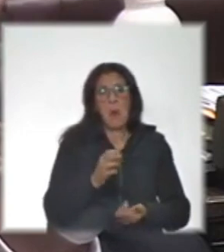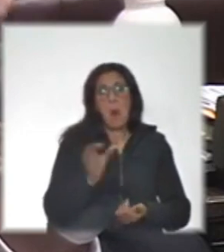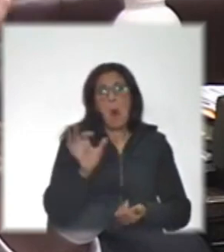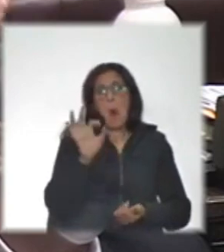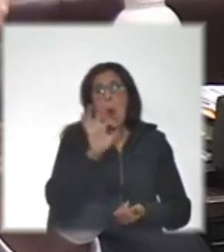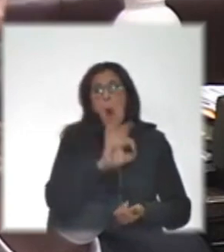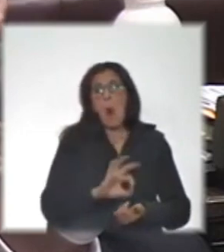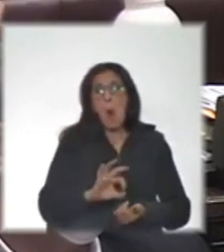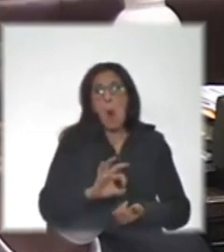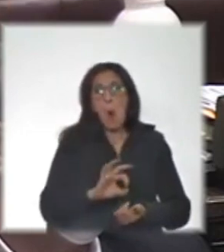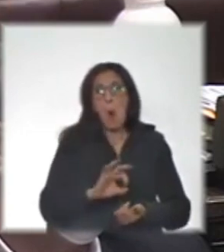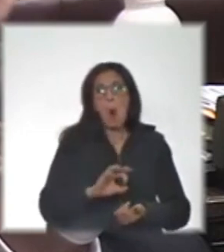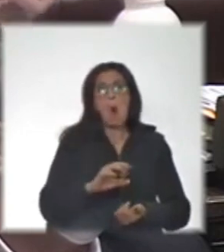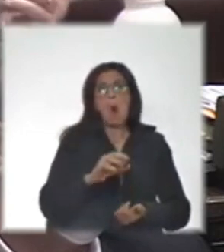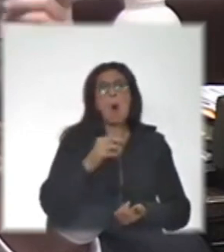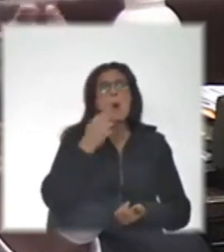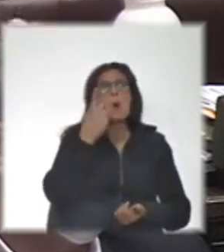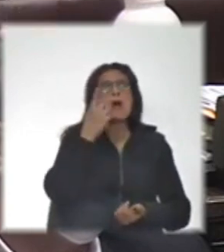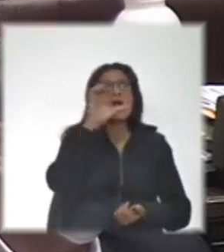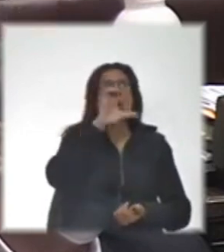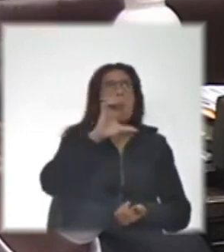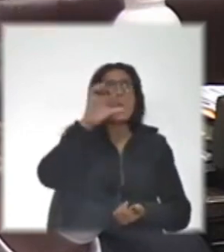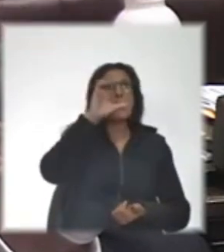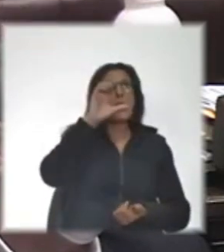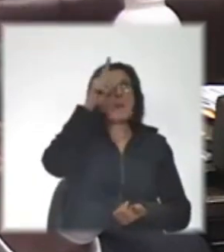recogido por un medio de prensa europeo,